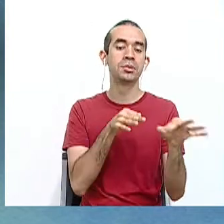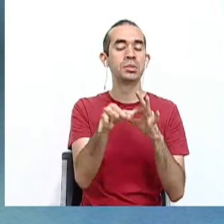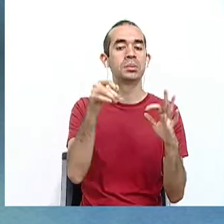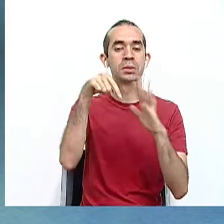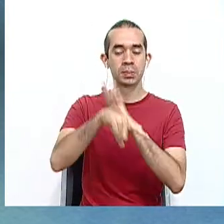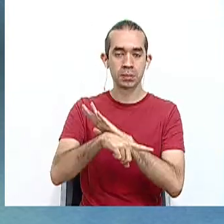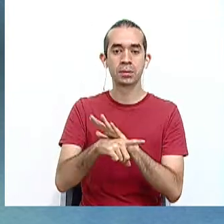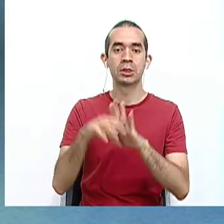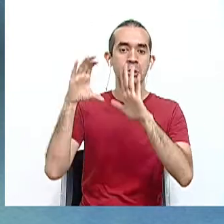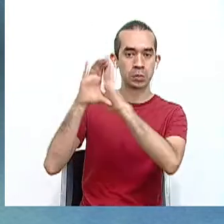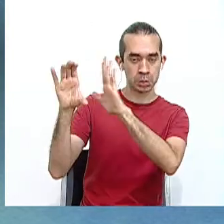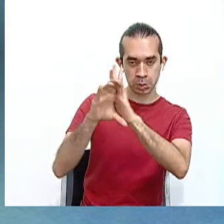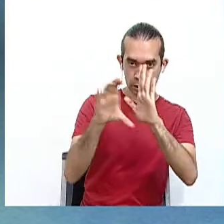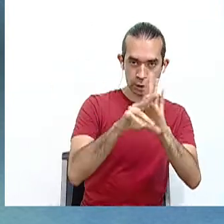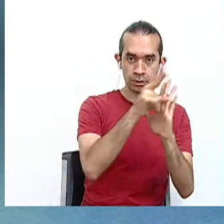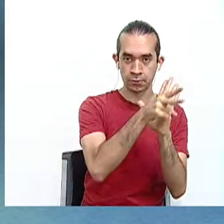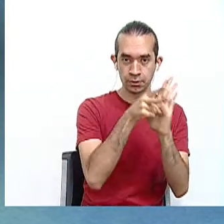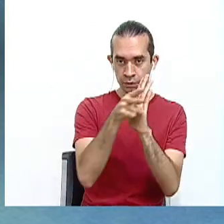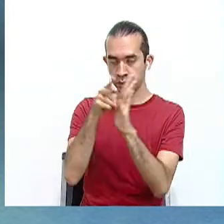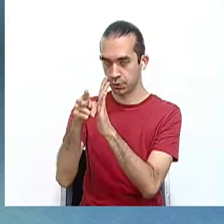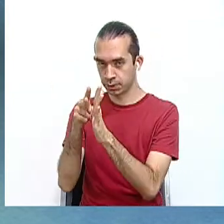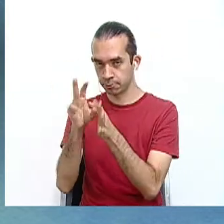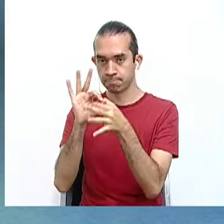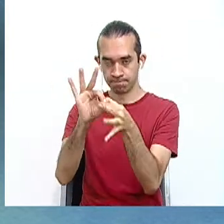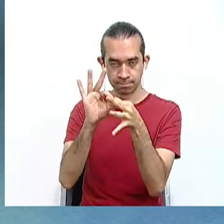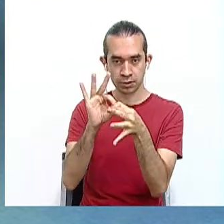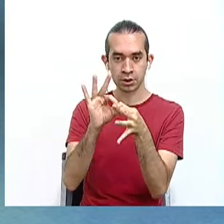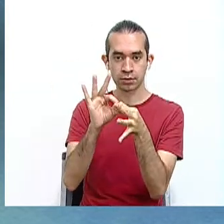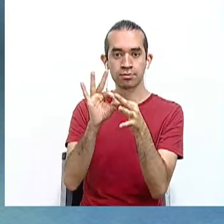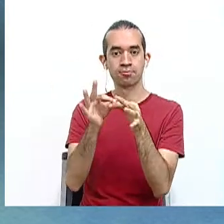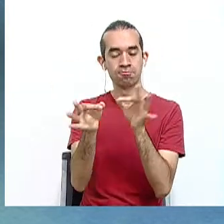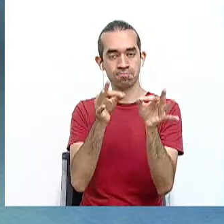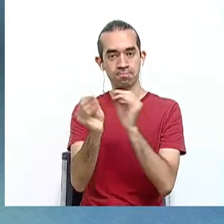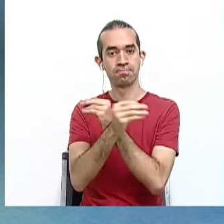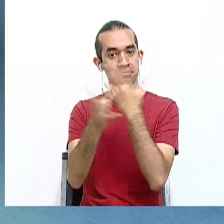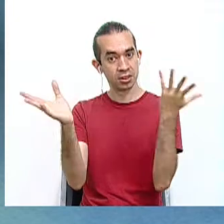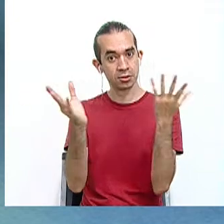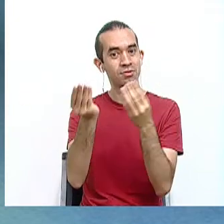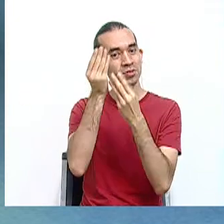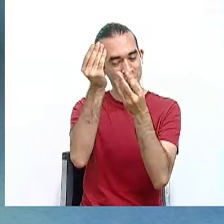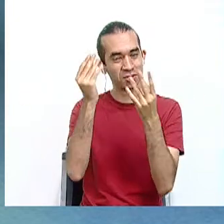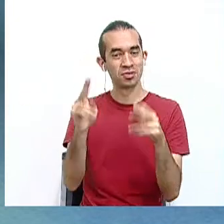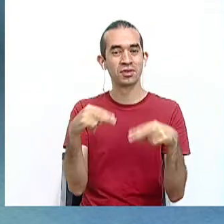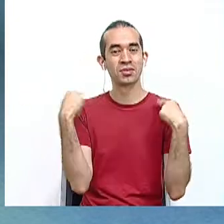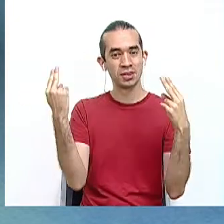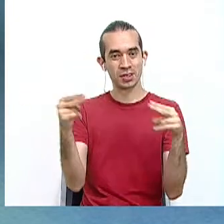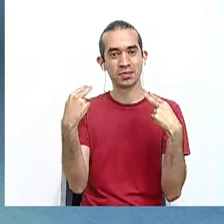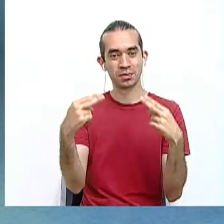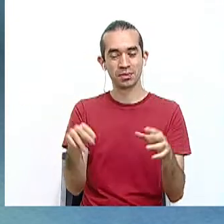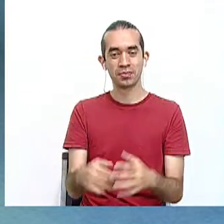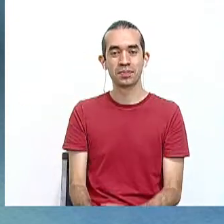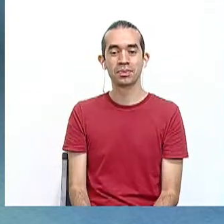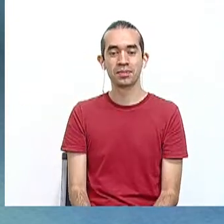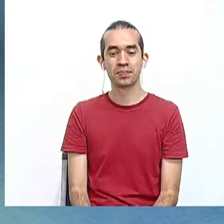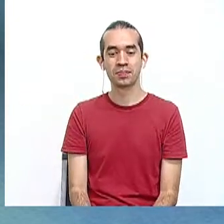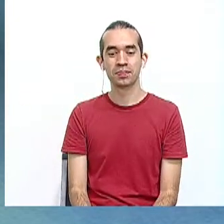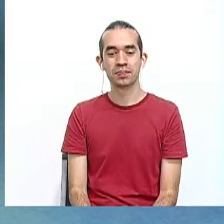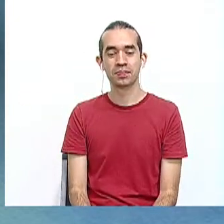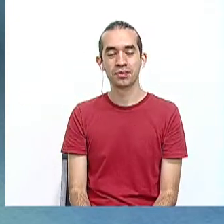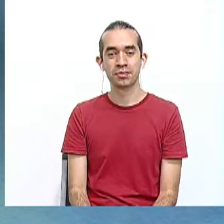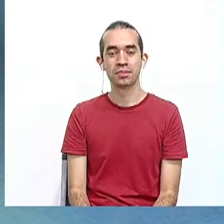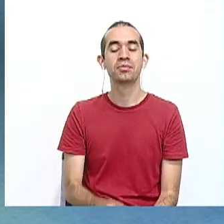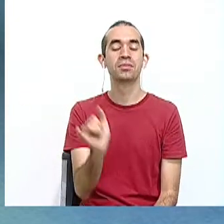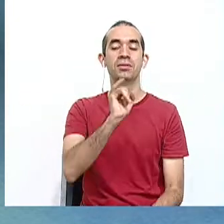con imágenes o videos alusivos que amplían la información de la noticia. En ocasiones pueden